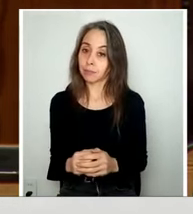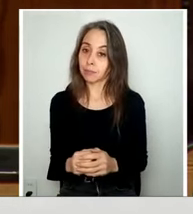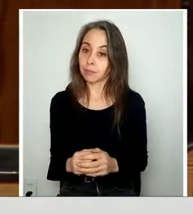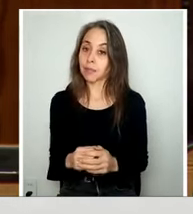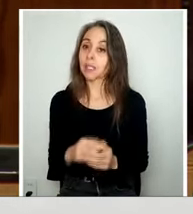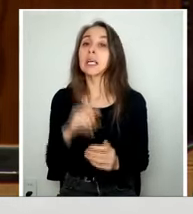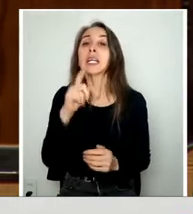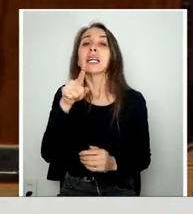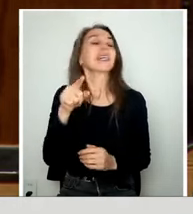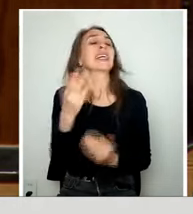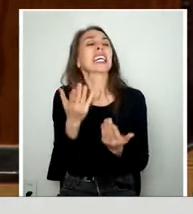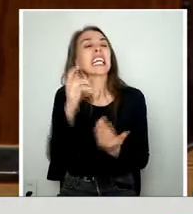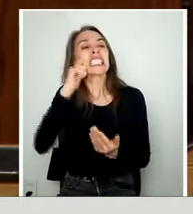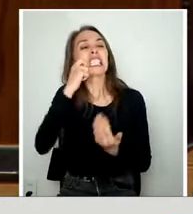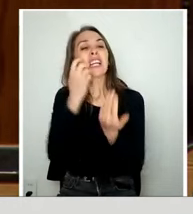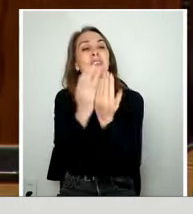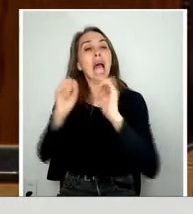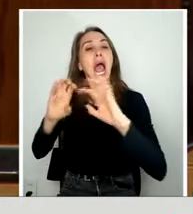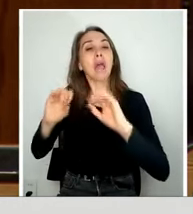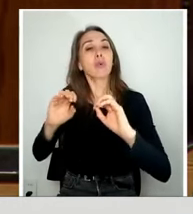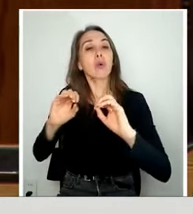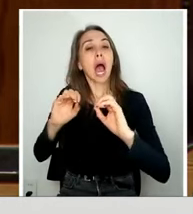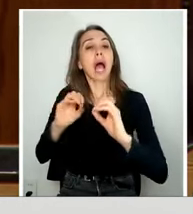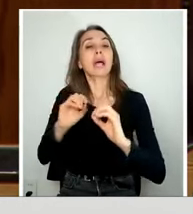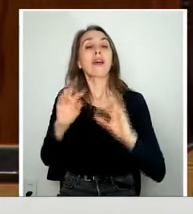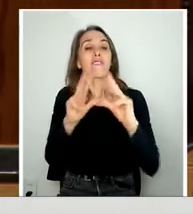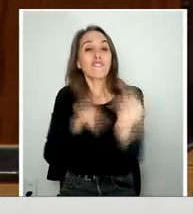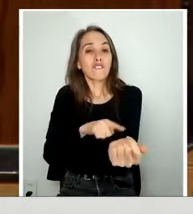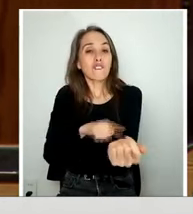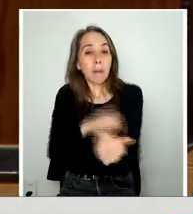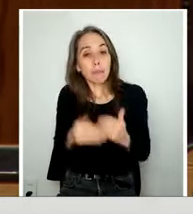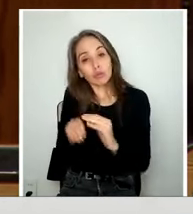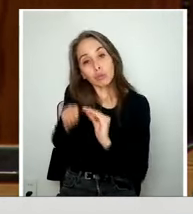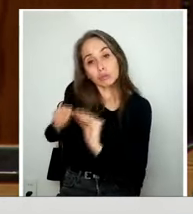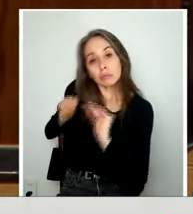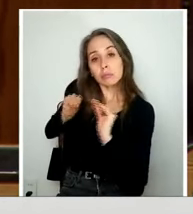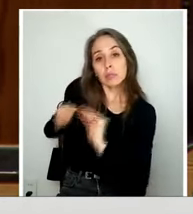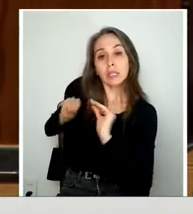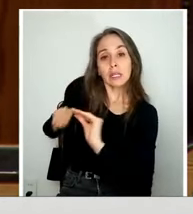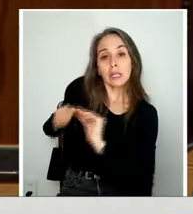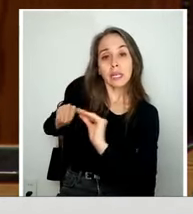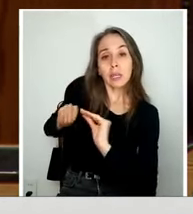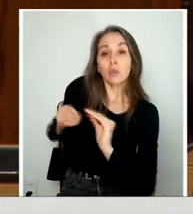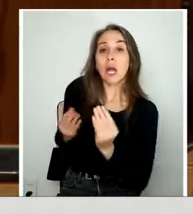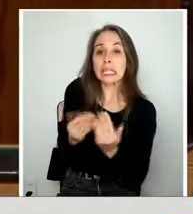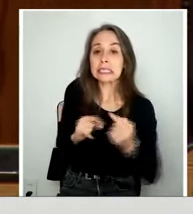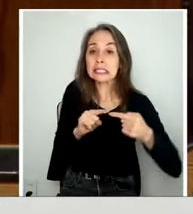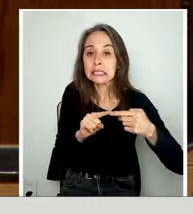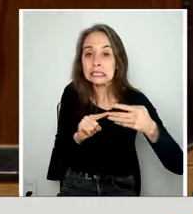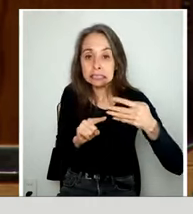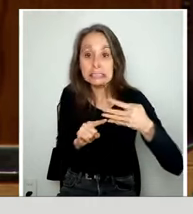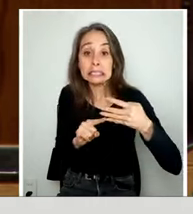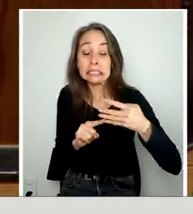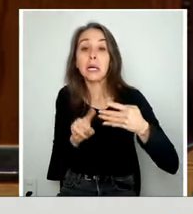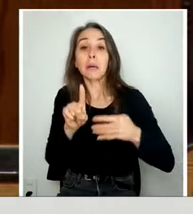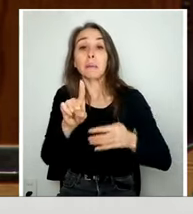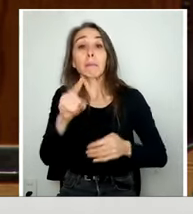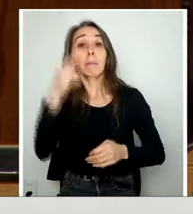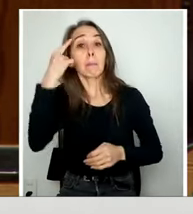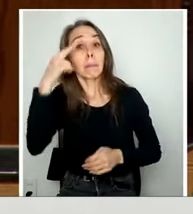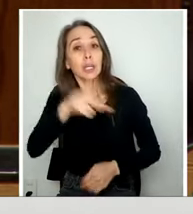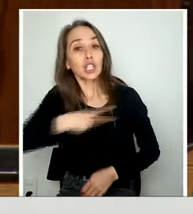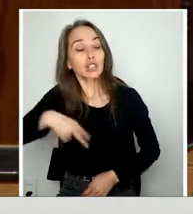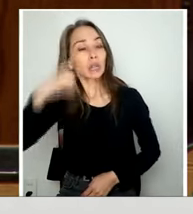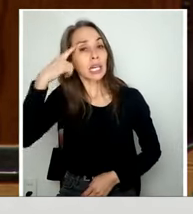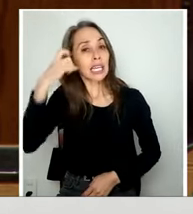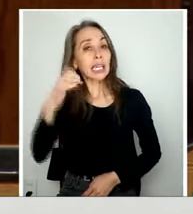que conlleva seguramente desde el ámbito familiar una serie de de requerimientos sin embargo creemos que también es